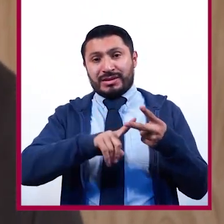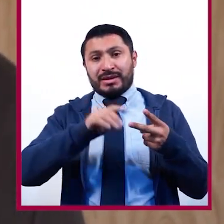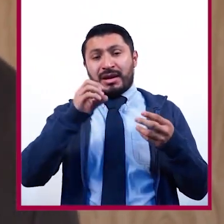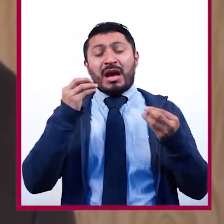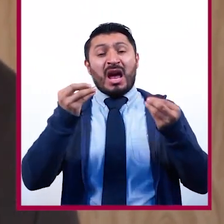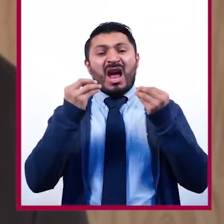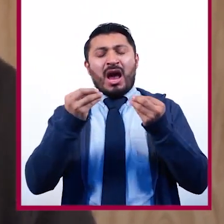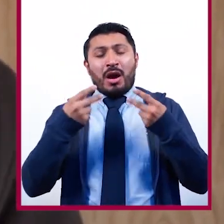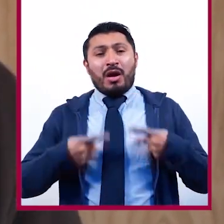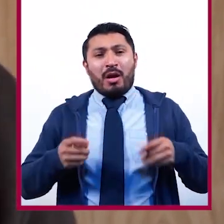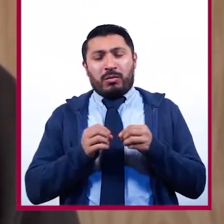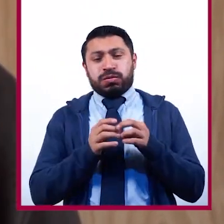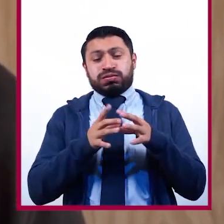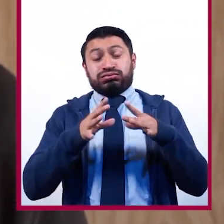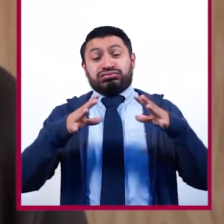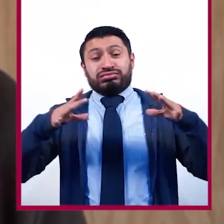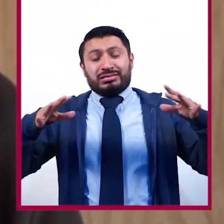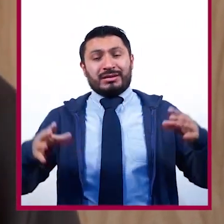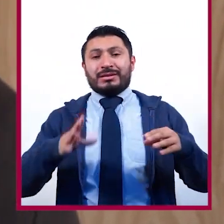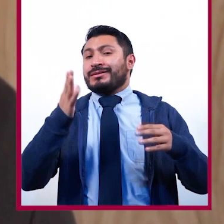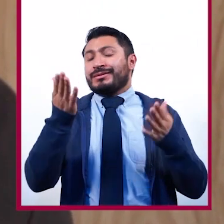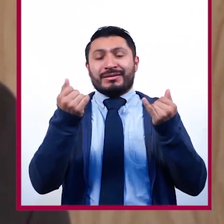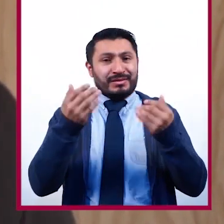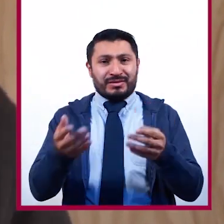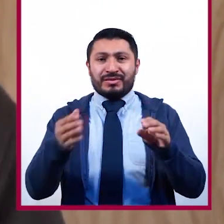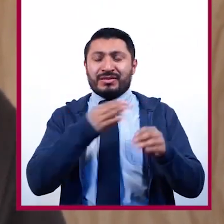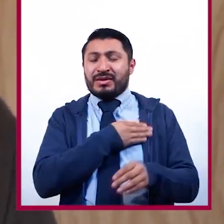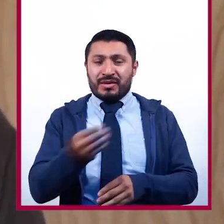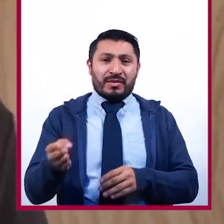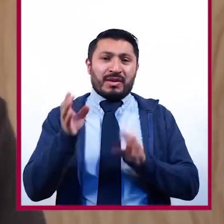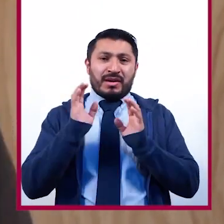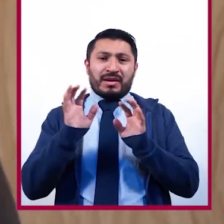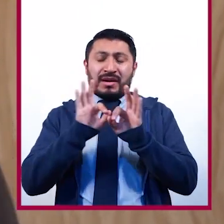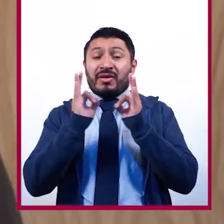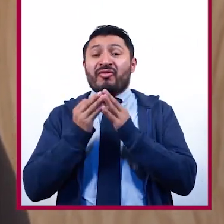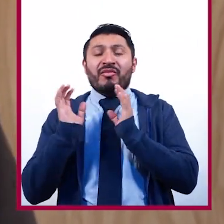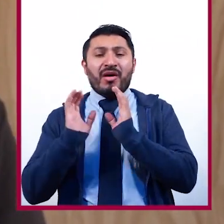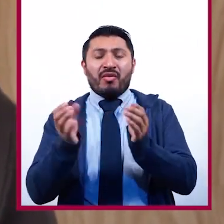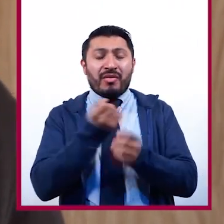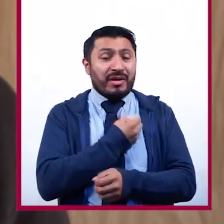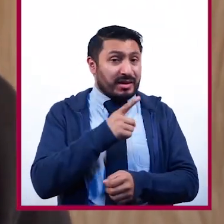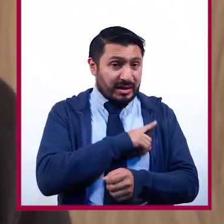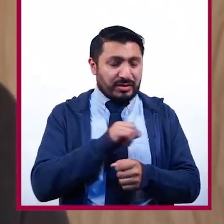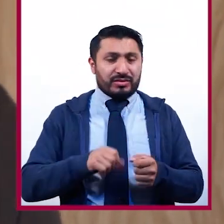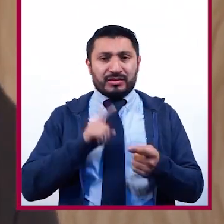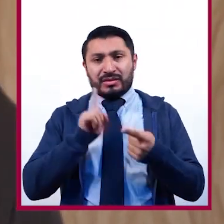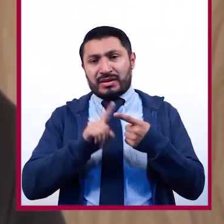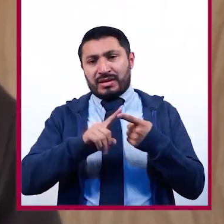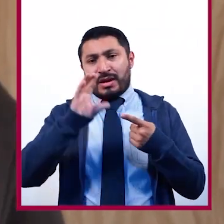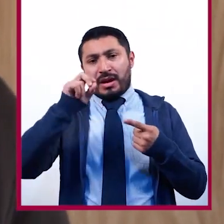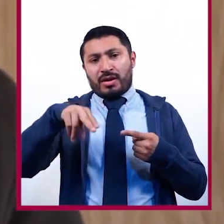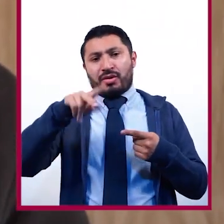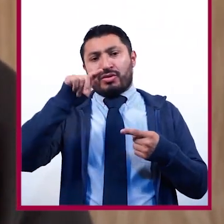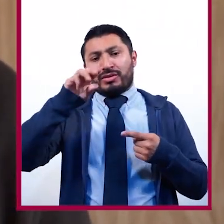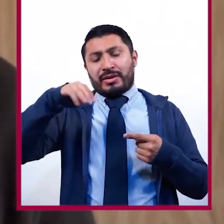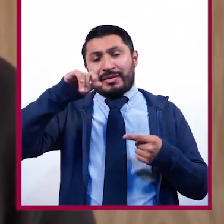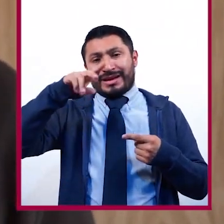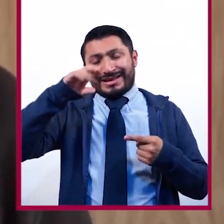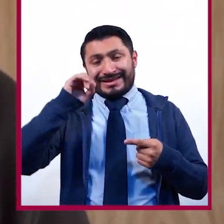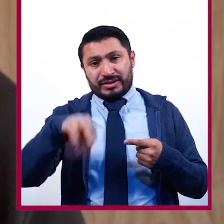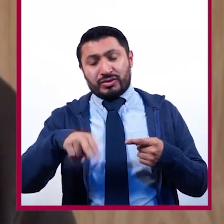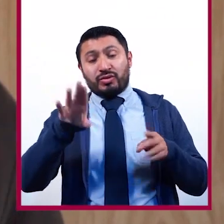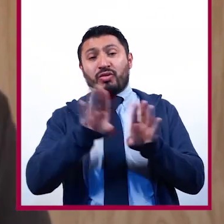sobrepoblación y que no tenemos unos buenos hábitos para cuidar nuestra salud. La contaminación, pues, como todos saben, la emisión